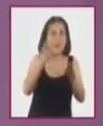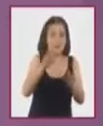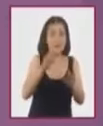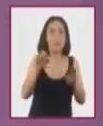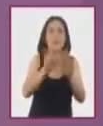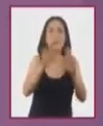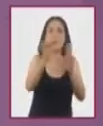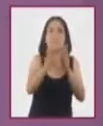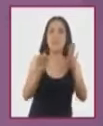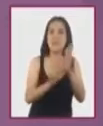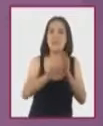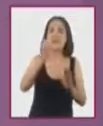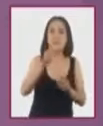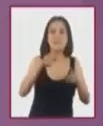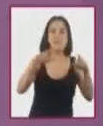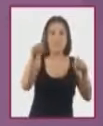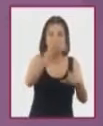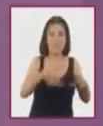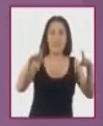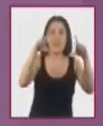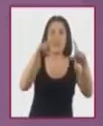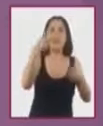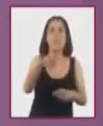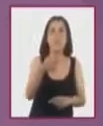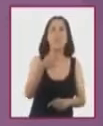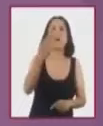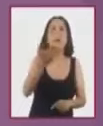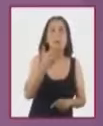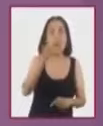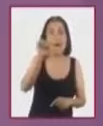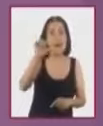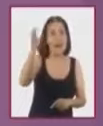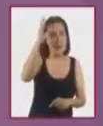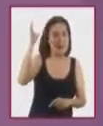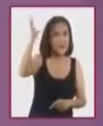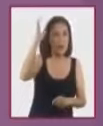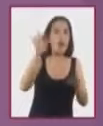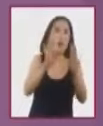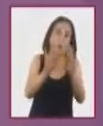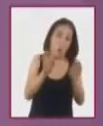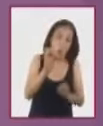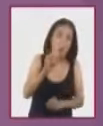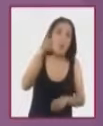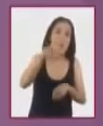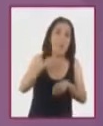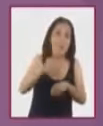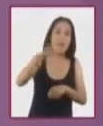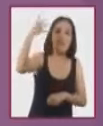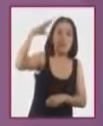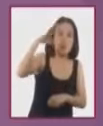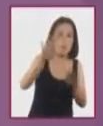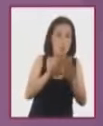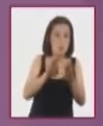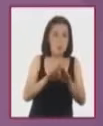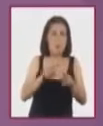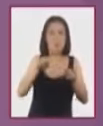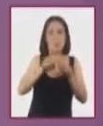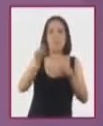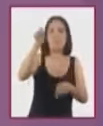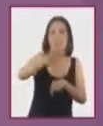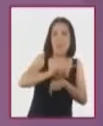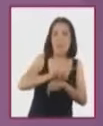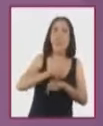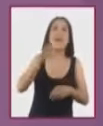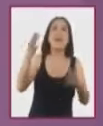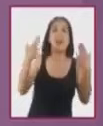más importantes, el calendario azteca, o Piedra del Sol. En él representaron el tiempo en días, los puntos cardinales, las estaciones